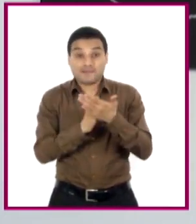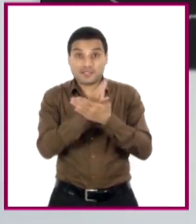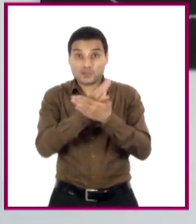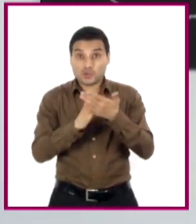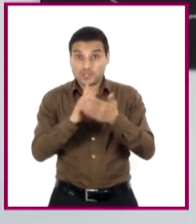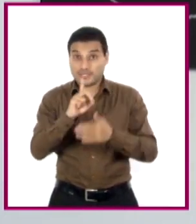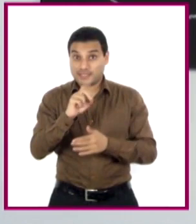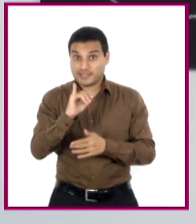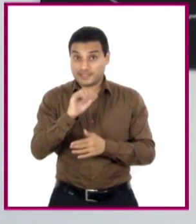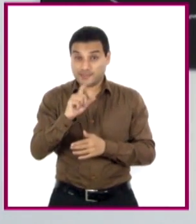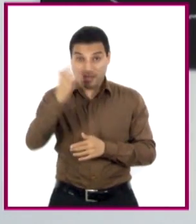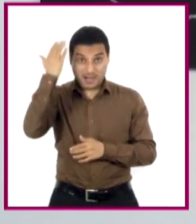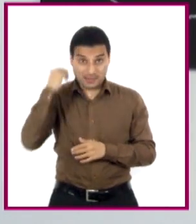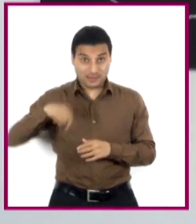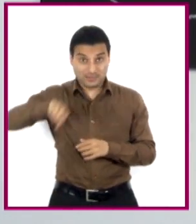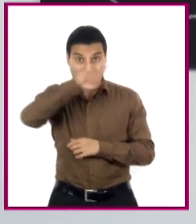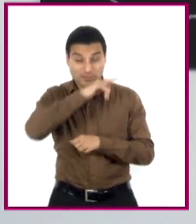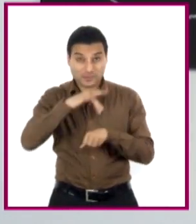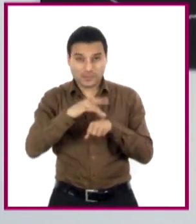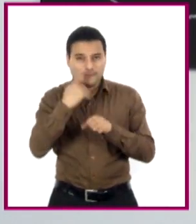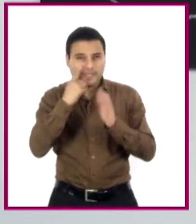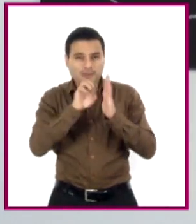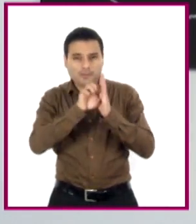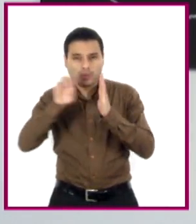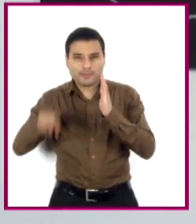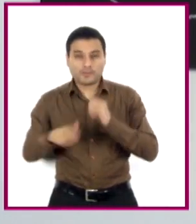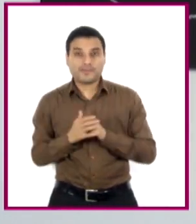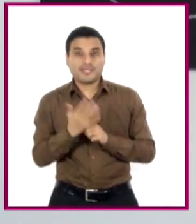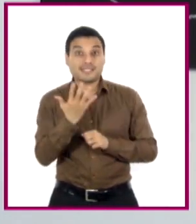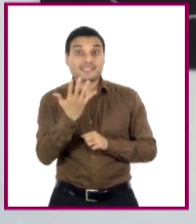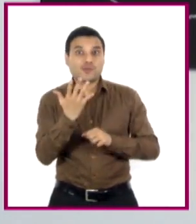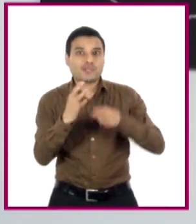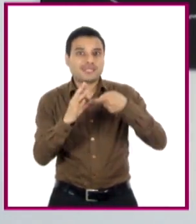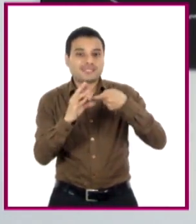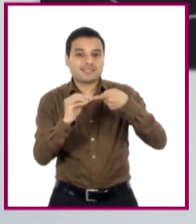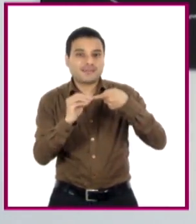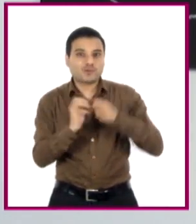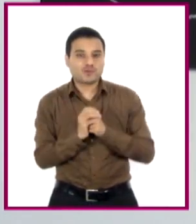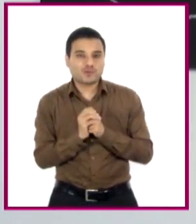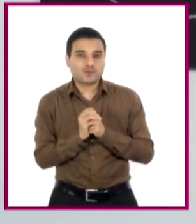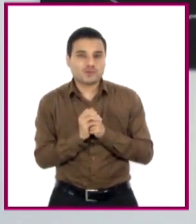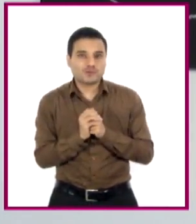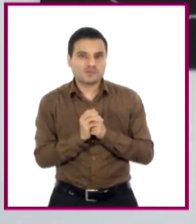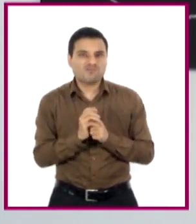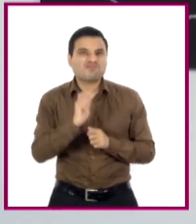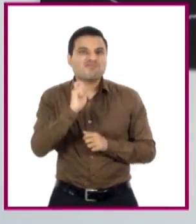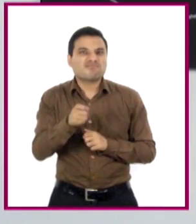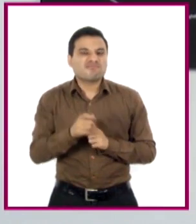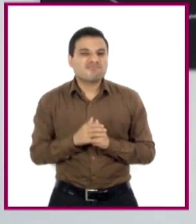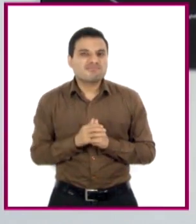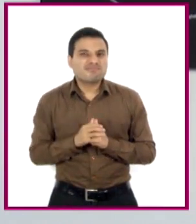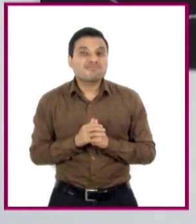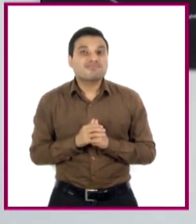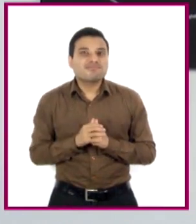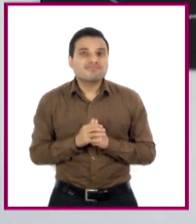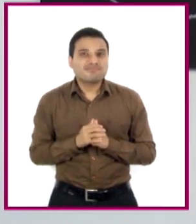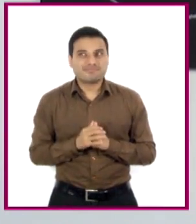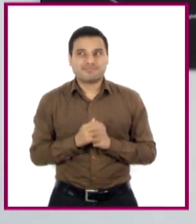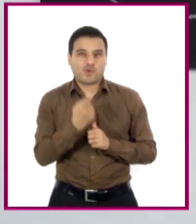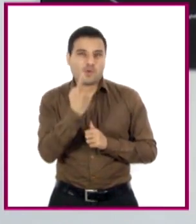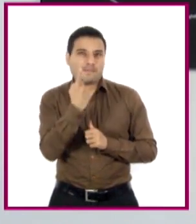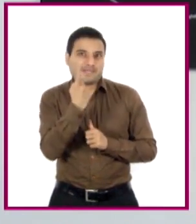decimal? Por ejemplo, cuando hablan de 50 centavos con sus amigos o familiares y tomamos como referencia un